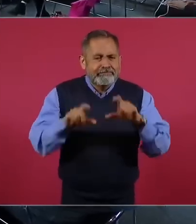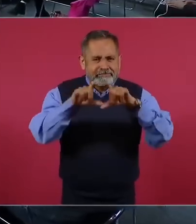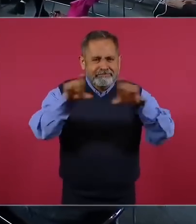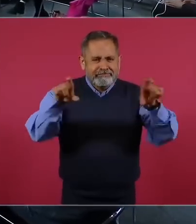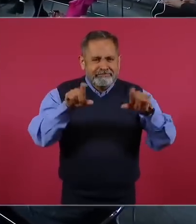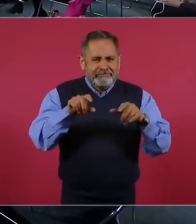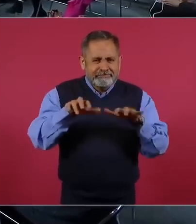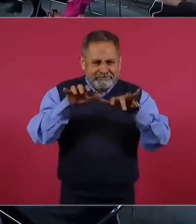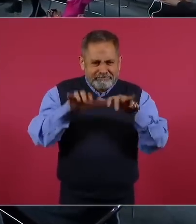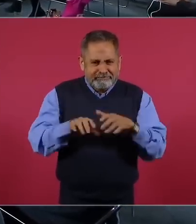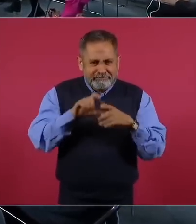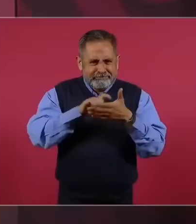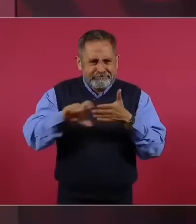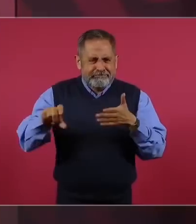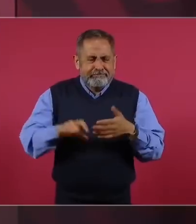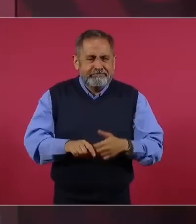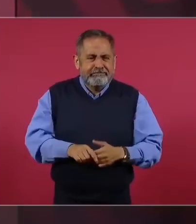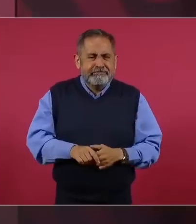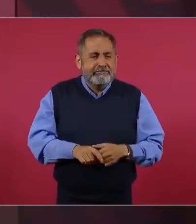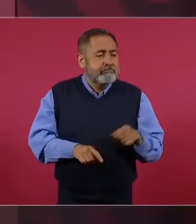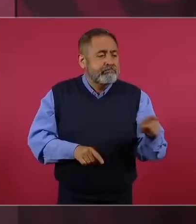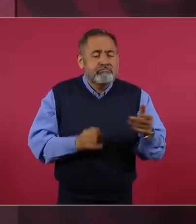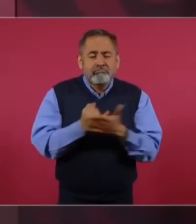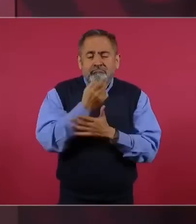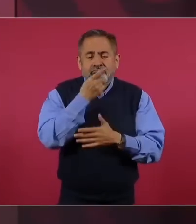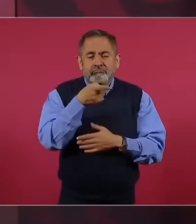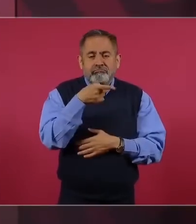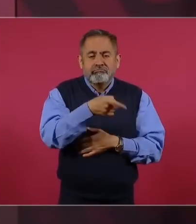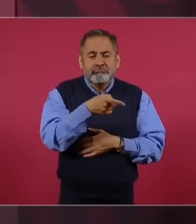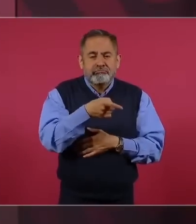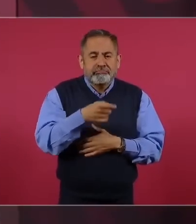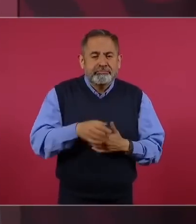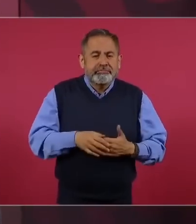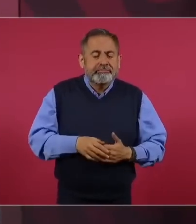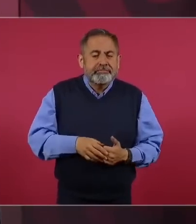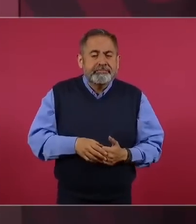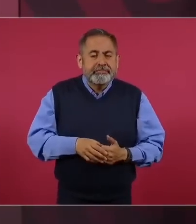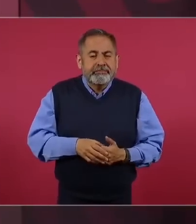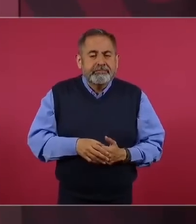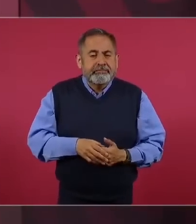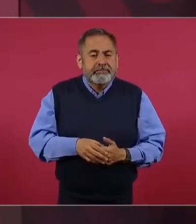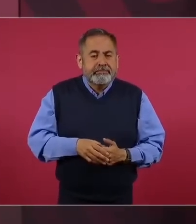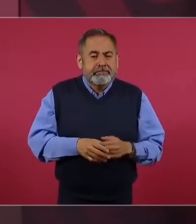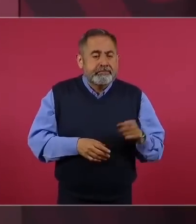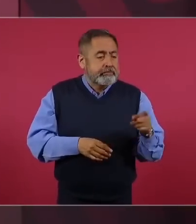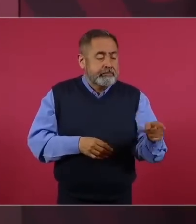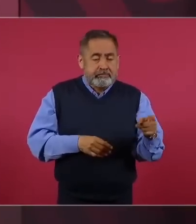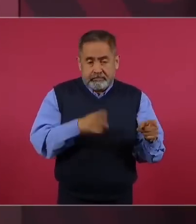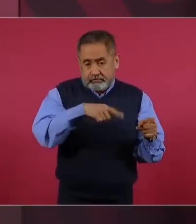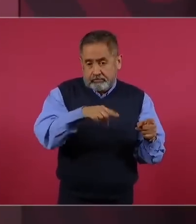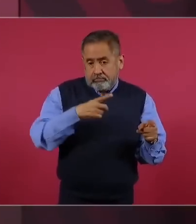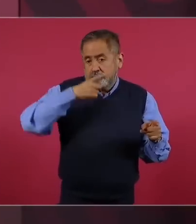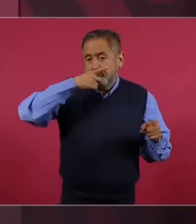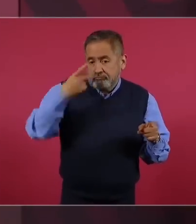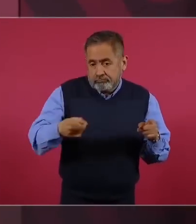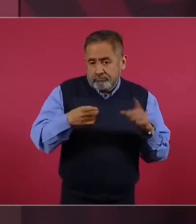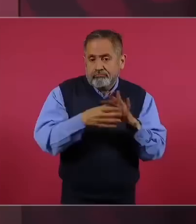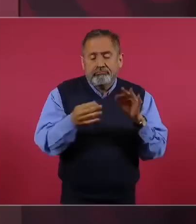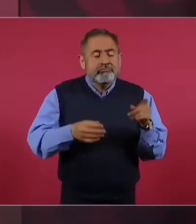parte, se atreven a sostener